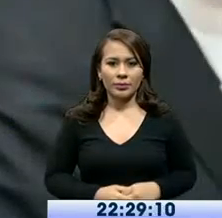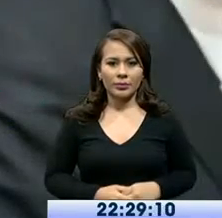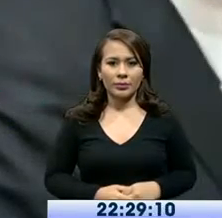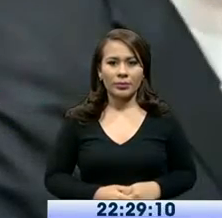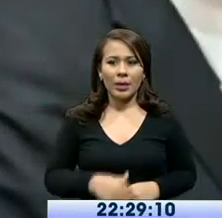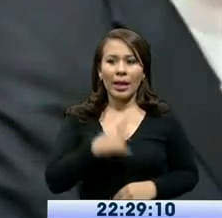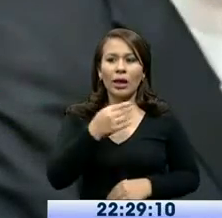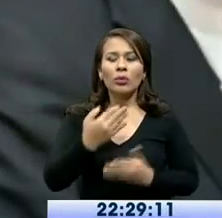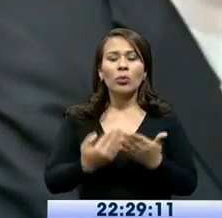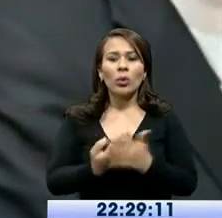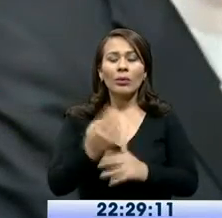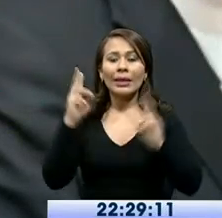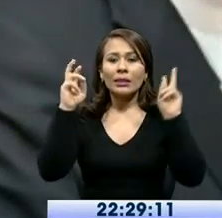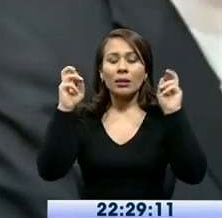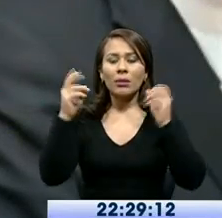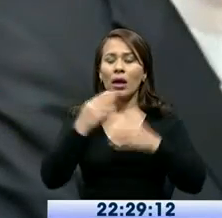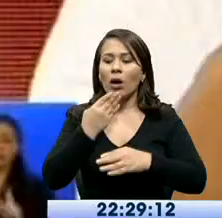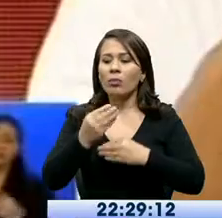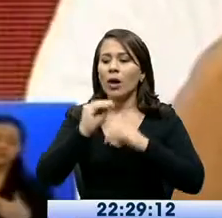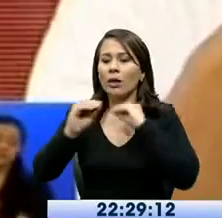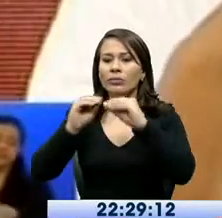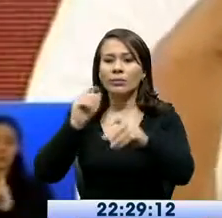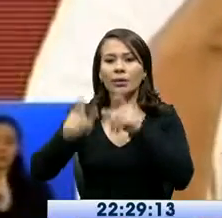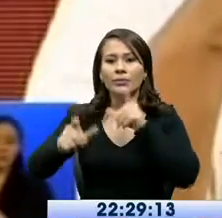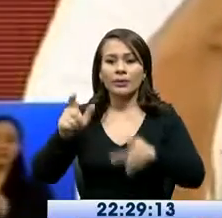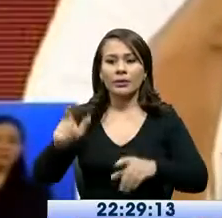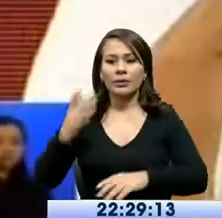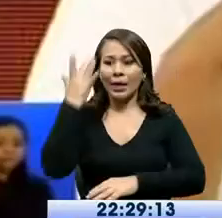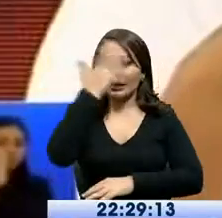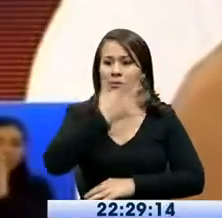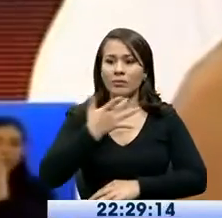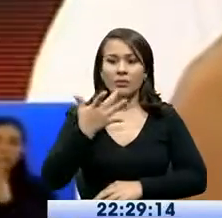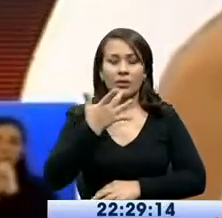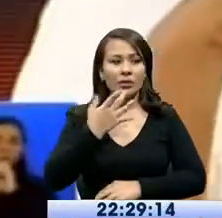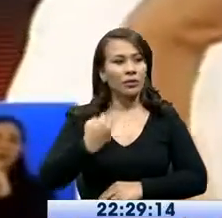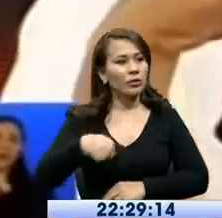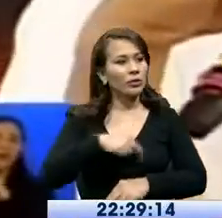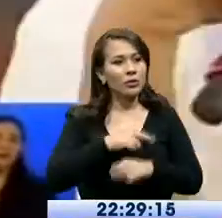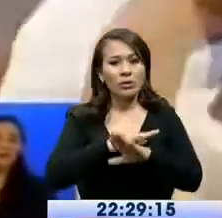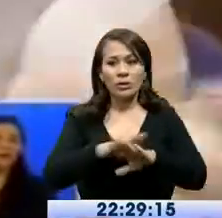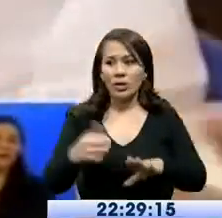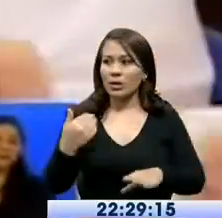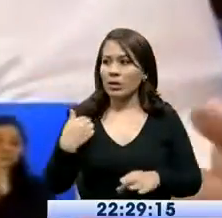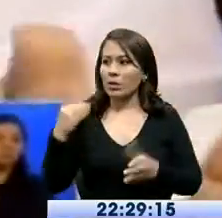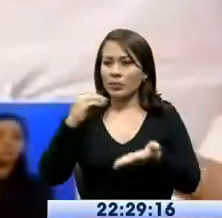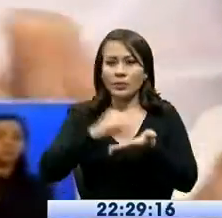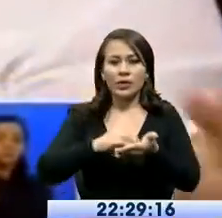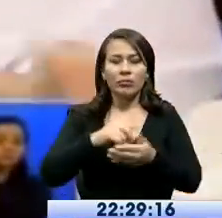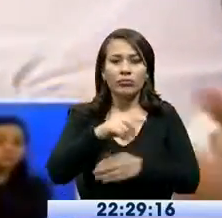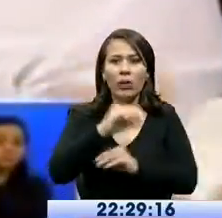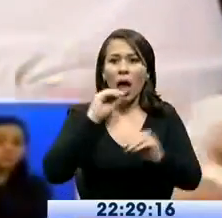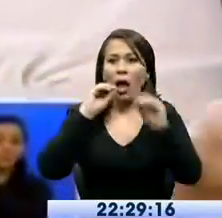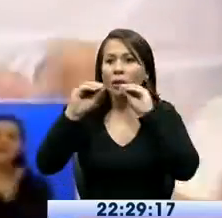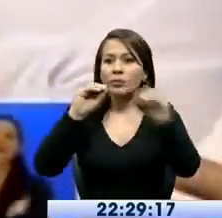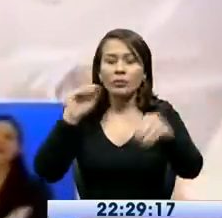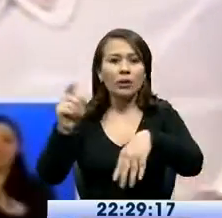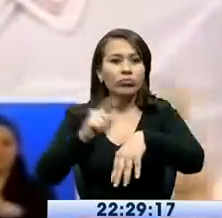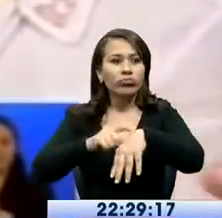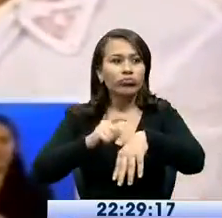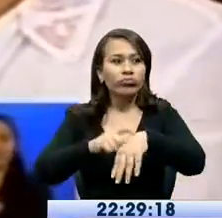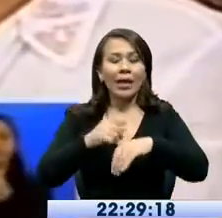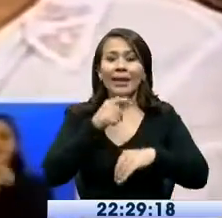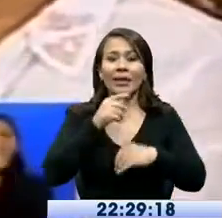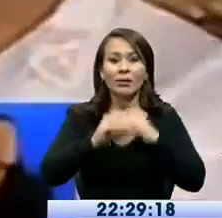Sistema de alerta temprana en Esmeraldas. Ahora tenemos ya completo, en todo el país tenemos el sistema de alerta temprana contra tsunami, pero